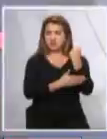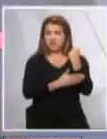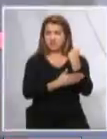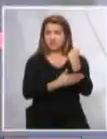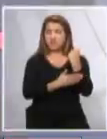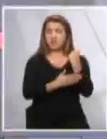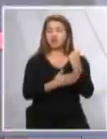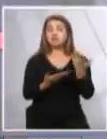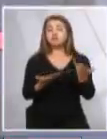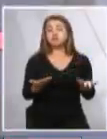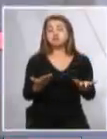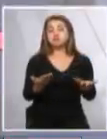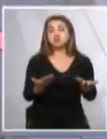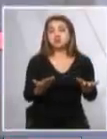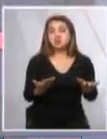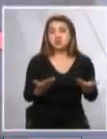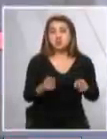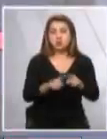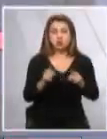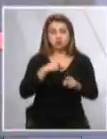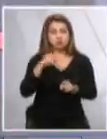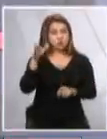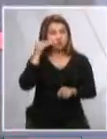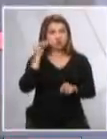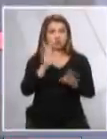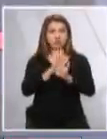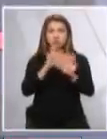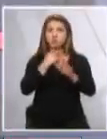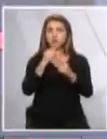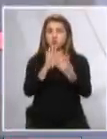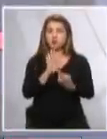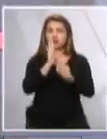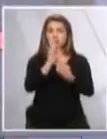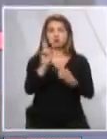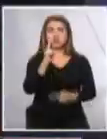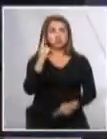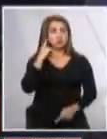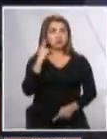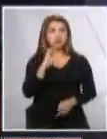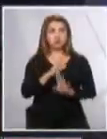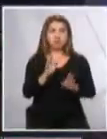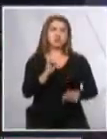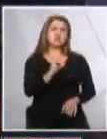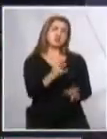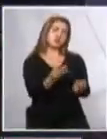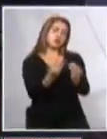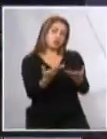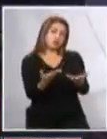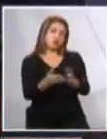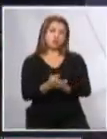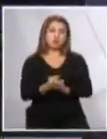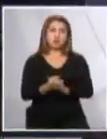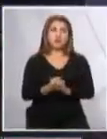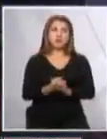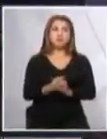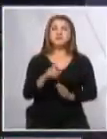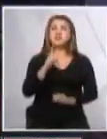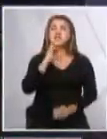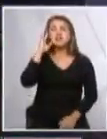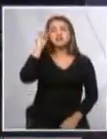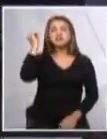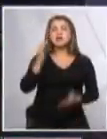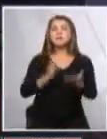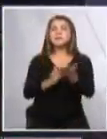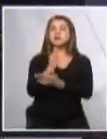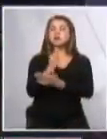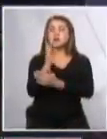bastante... Yo no he escuchado ninguna voz. Yo no he escuchado a nadie respecto a eso. Ahora, sería... ¿Por qué? ¿Quién surgió con esta idea? ¿Quién